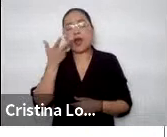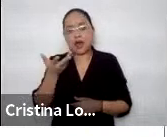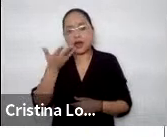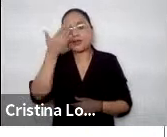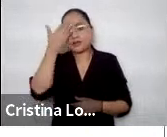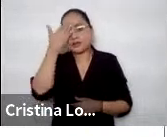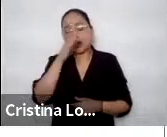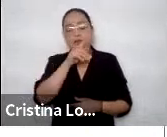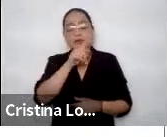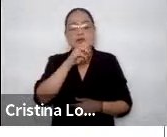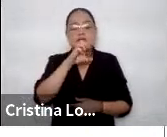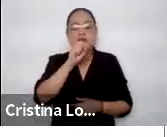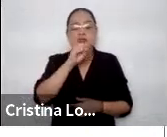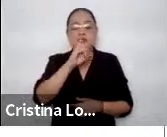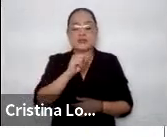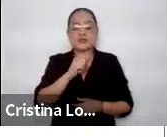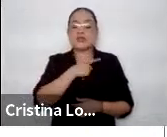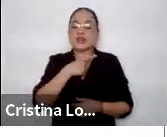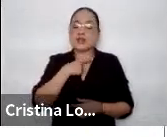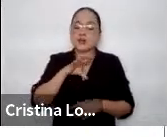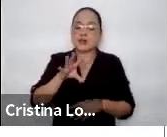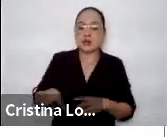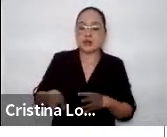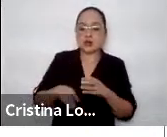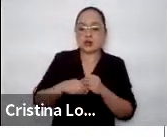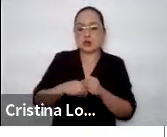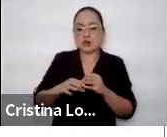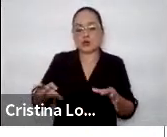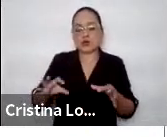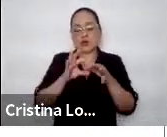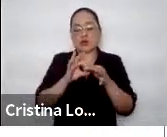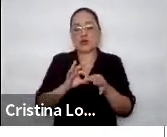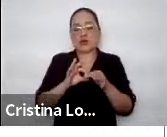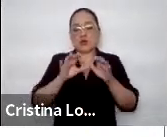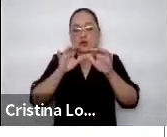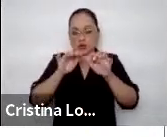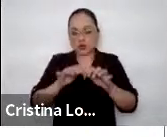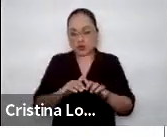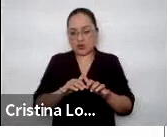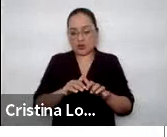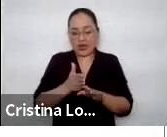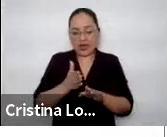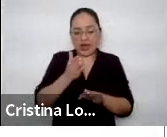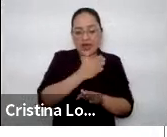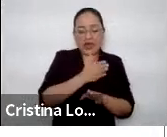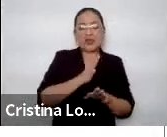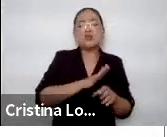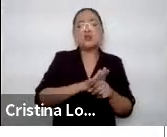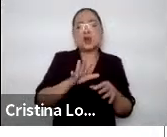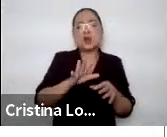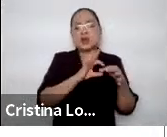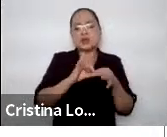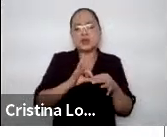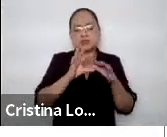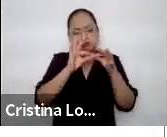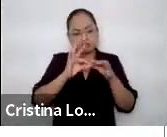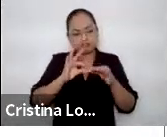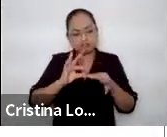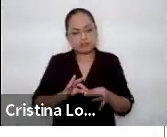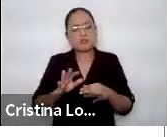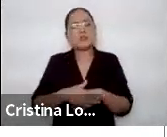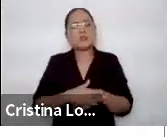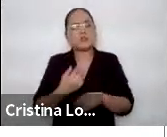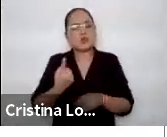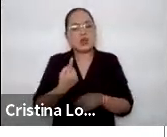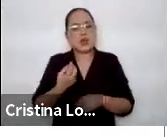toda tesis de jurisprudencia debe de ir acompañada o debe de publicarse su precedente respectivo, ¿sí? Pero